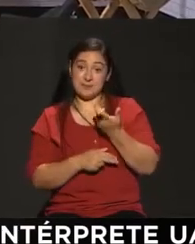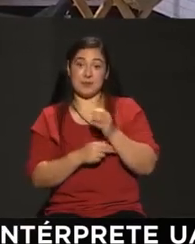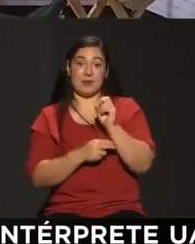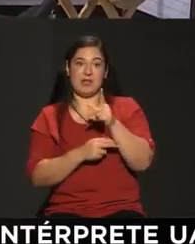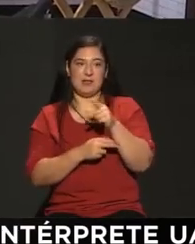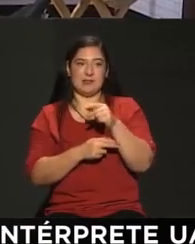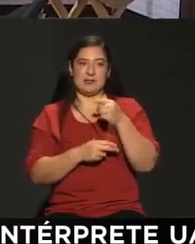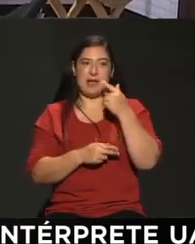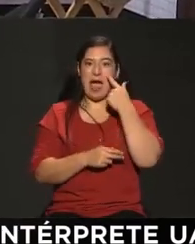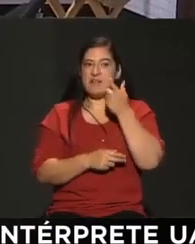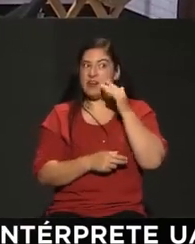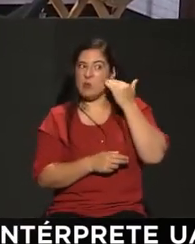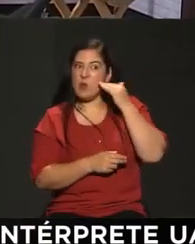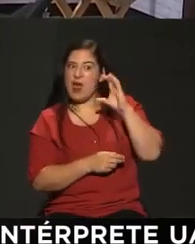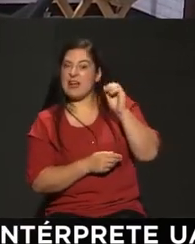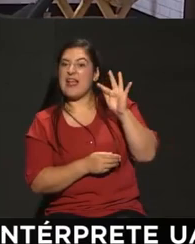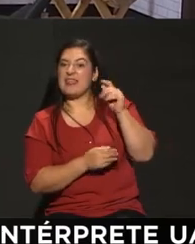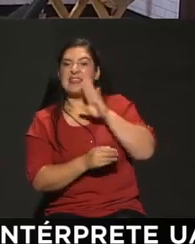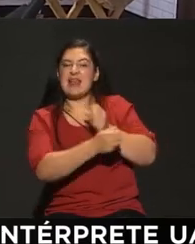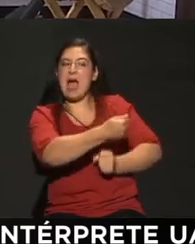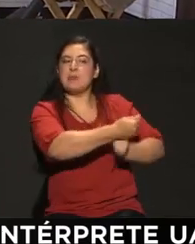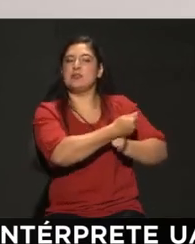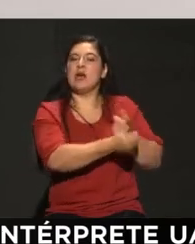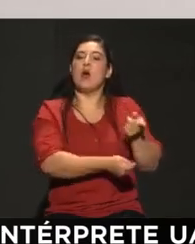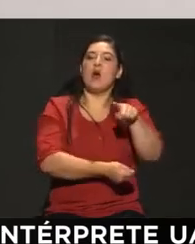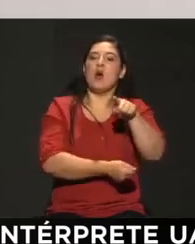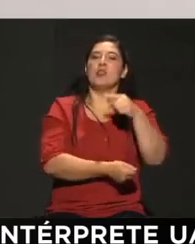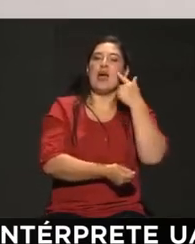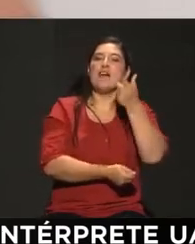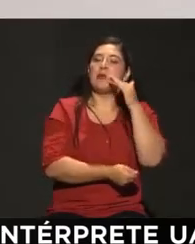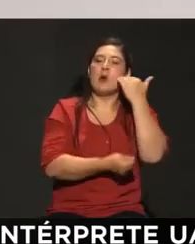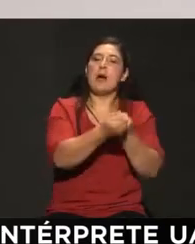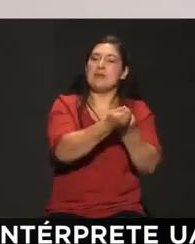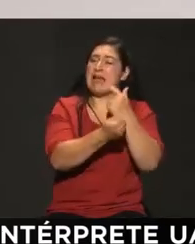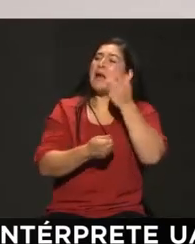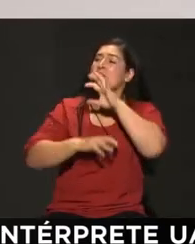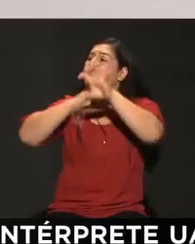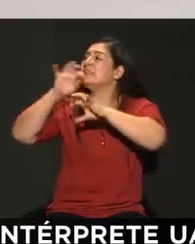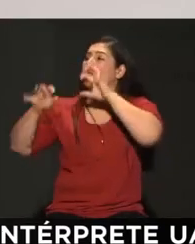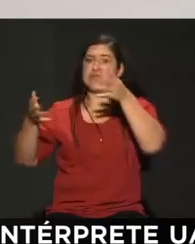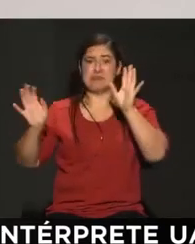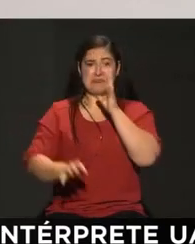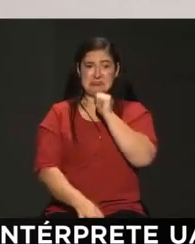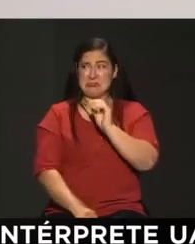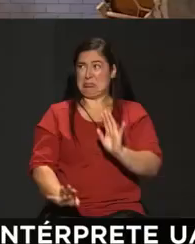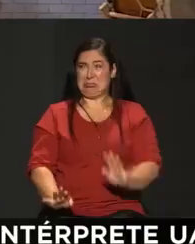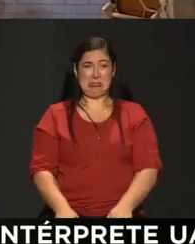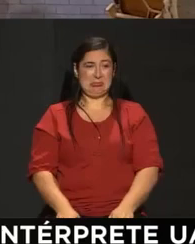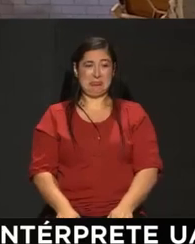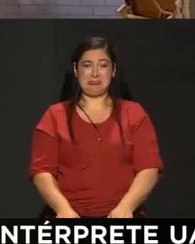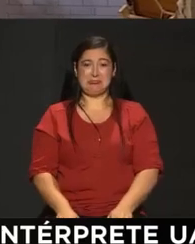por Catalina. ¿Quién va por Paola en casa? A ver, por yo mí, veo. Por mí, por mí, por mí. Griten, pues, al menos, ni quieran los muchachos de